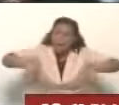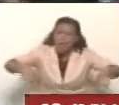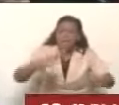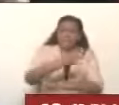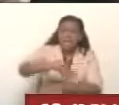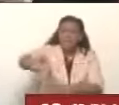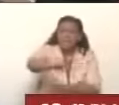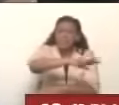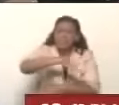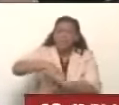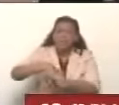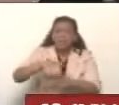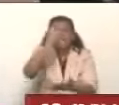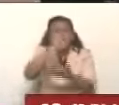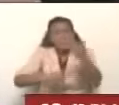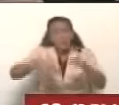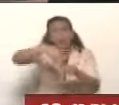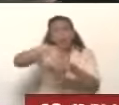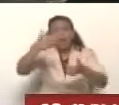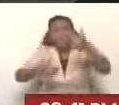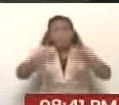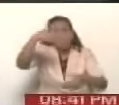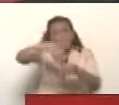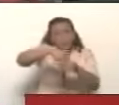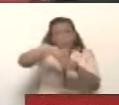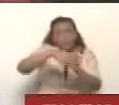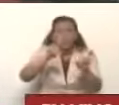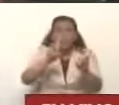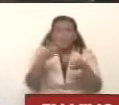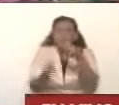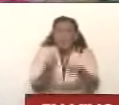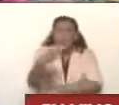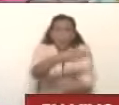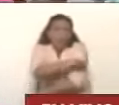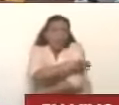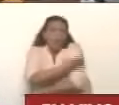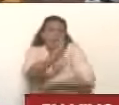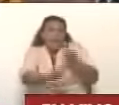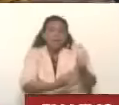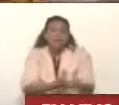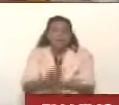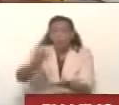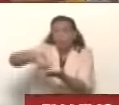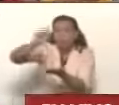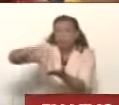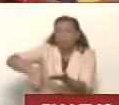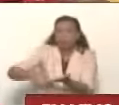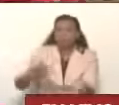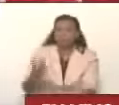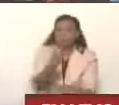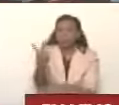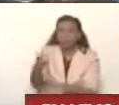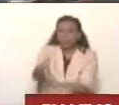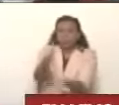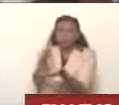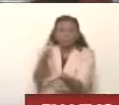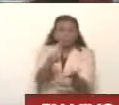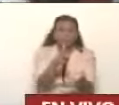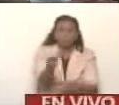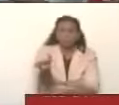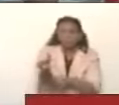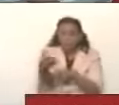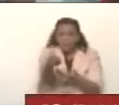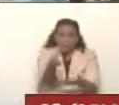Ibarra, inscripción de la candidatura. ¿Y qué hizo la ultraderecha? Puso dos pistoleros que